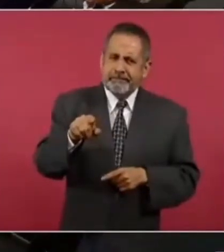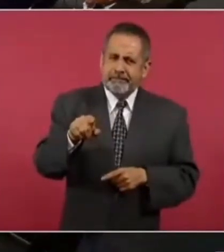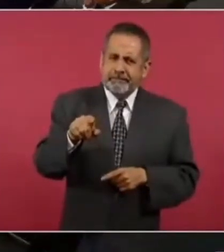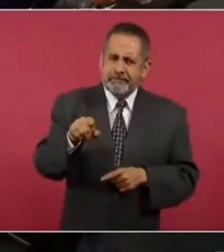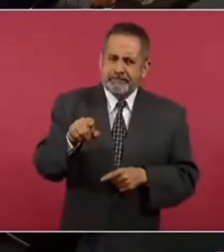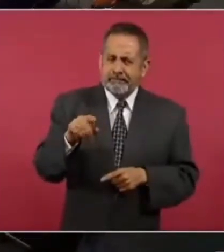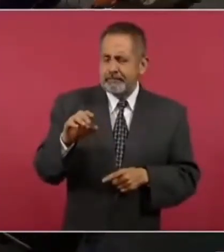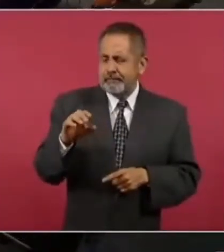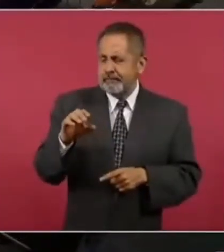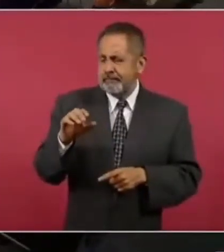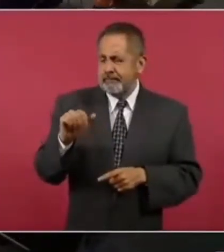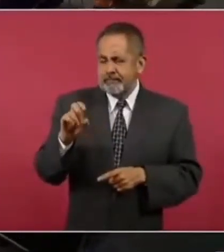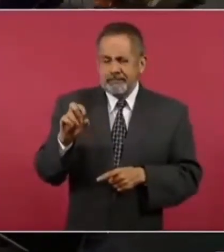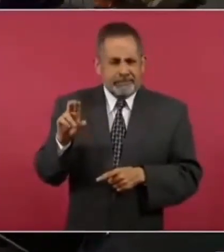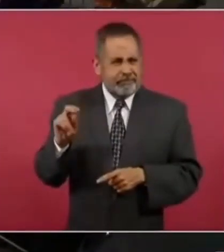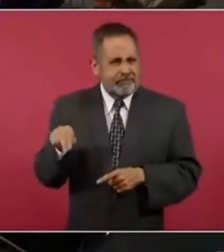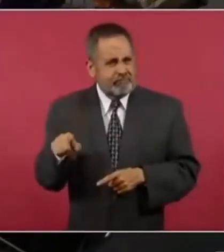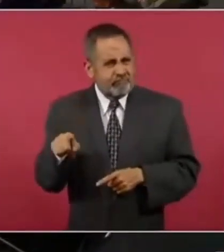Salmerón,